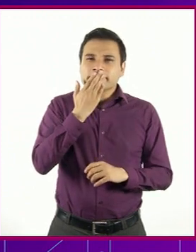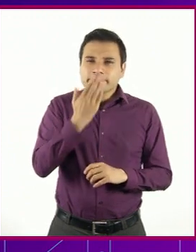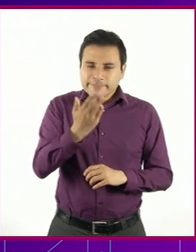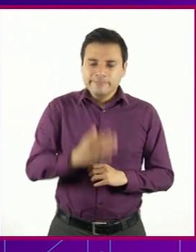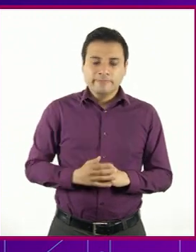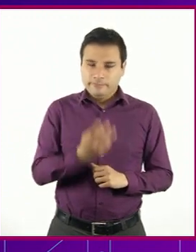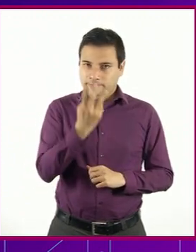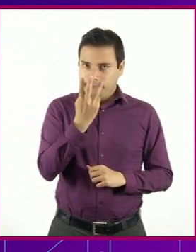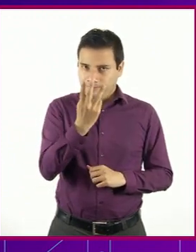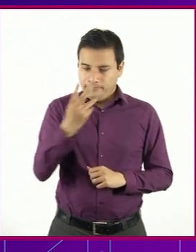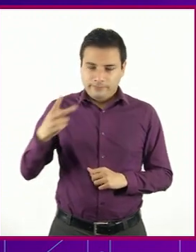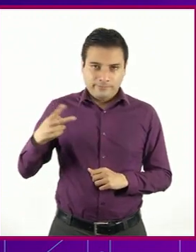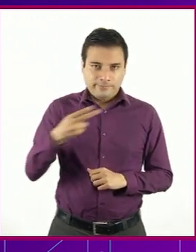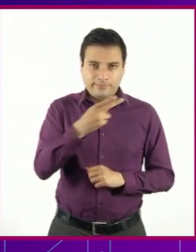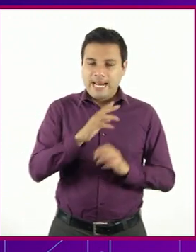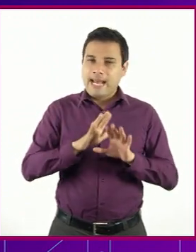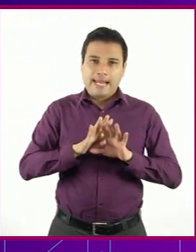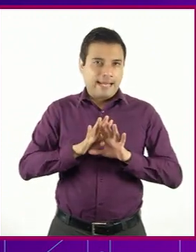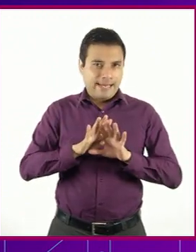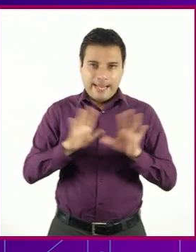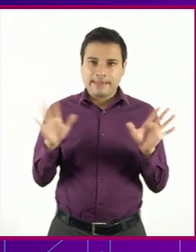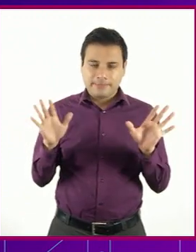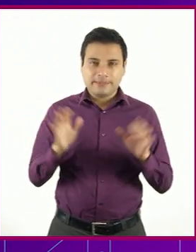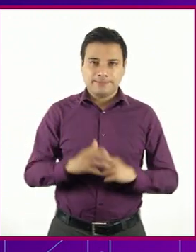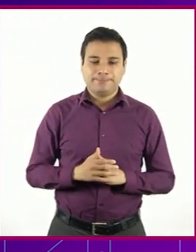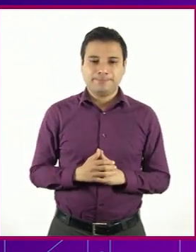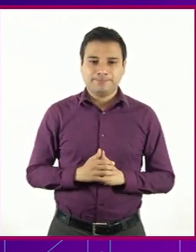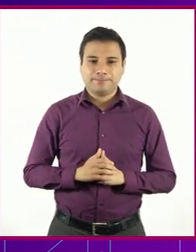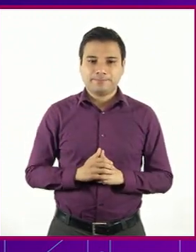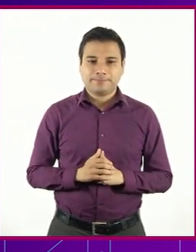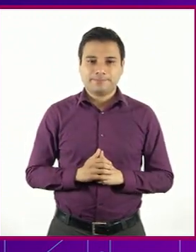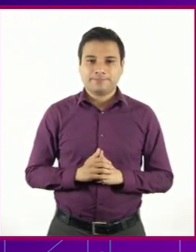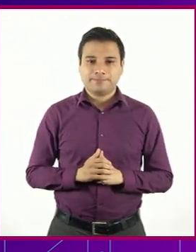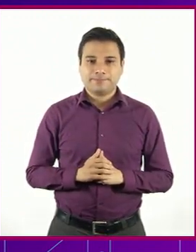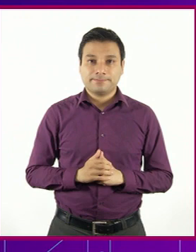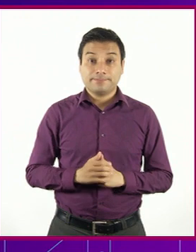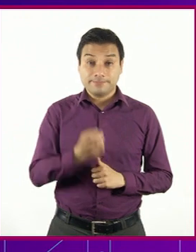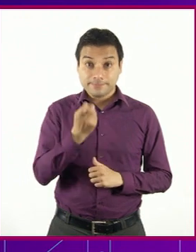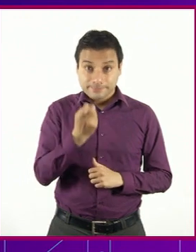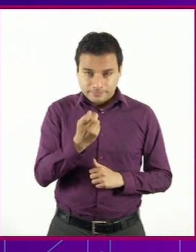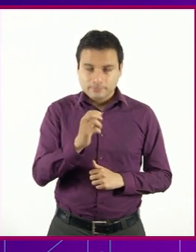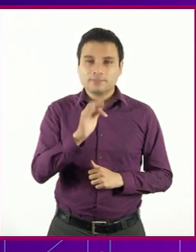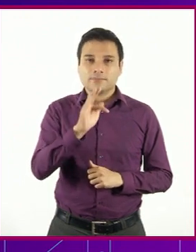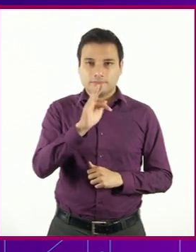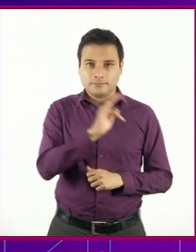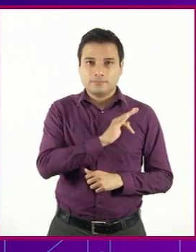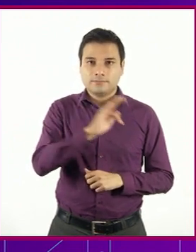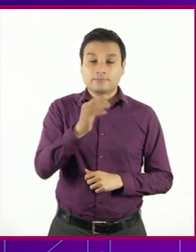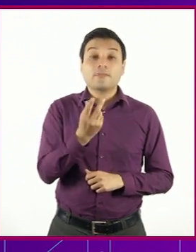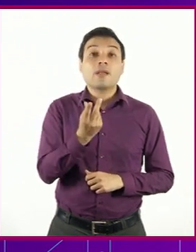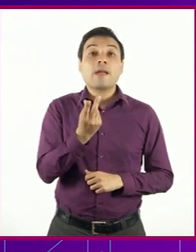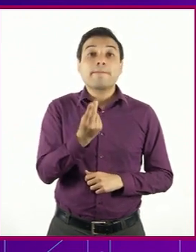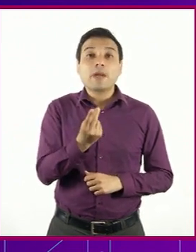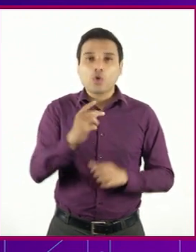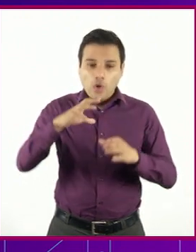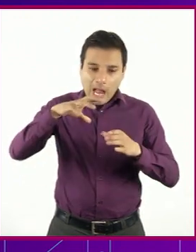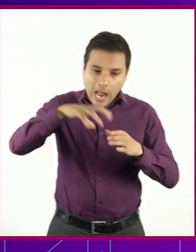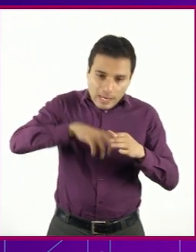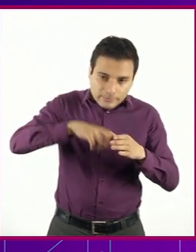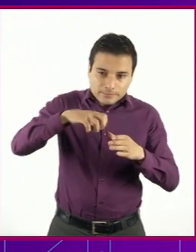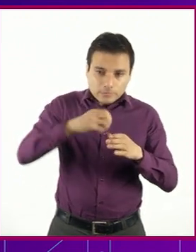3 cortes para que no se desprendan los cortes y esto permitirá que el perro meta el hocico.